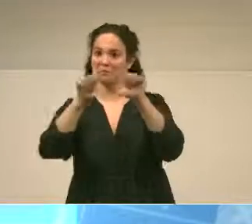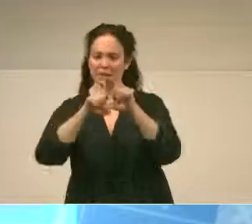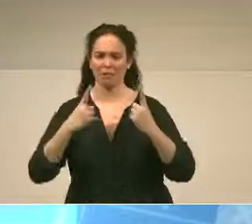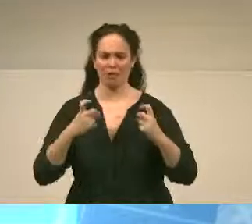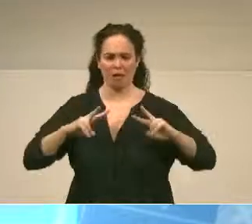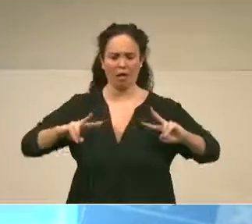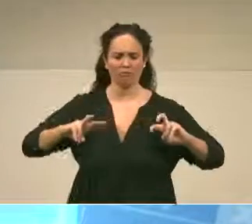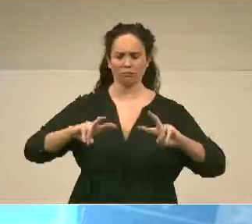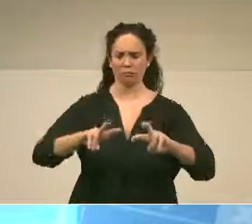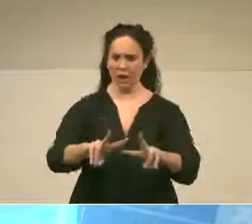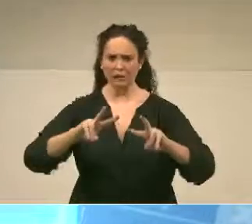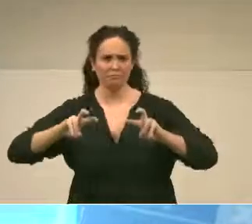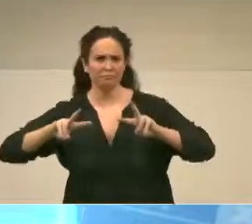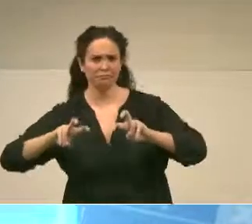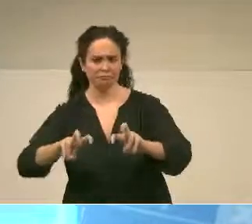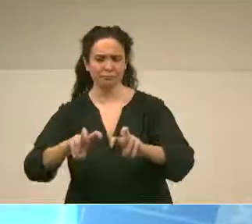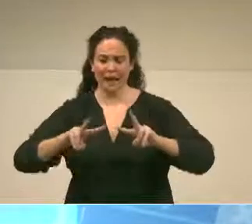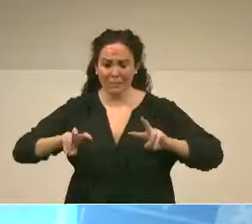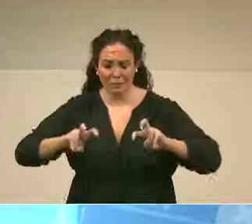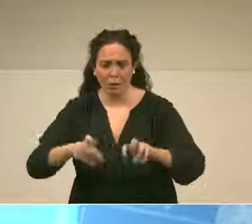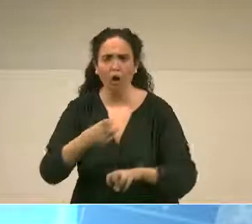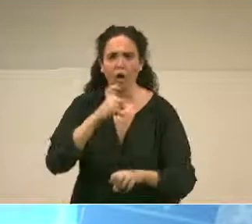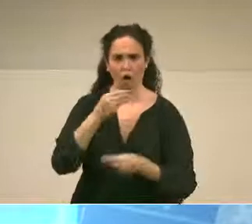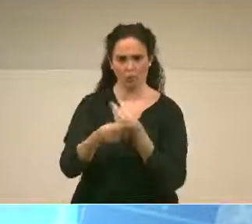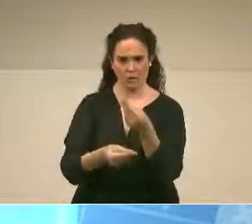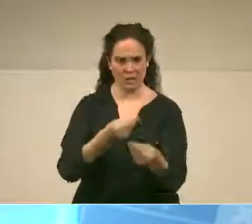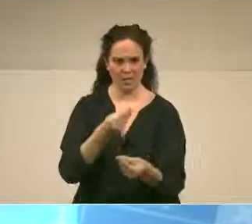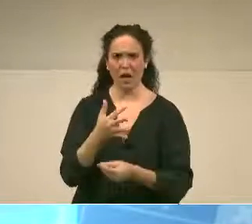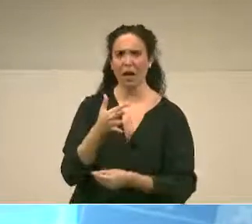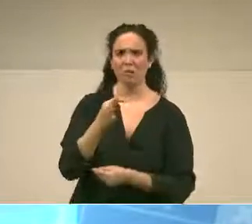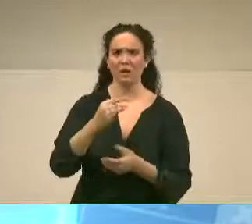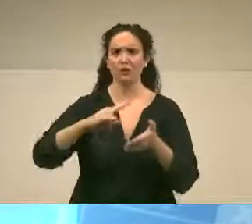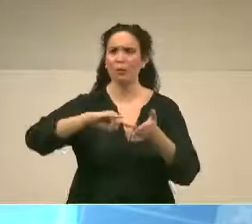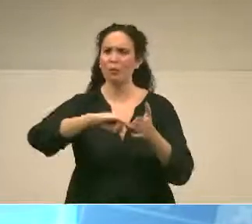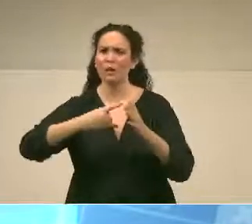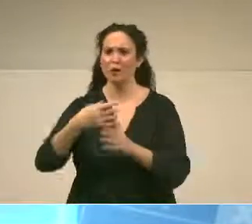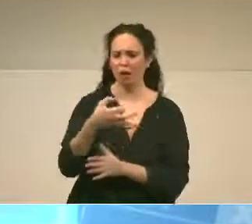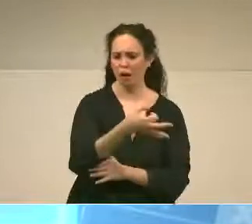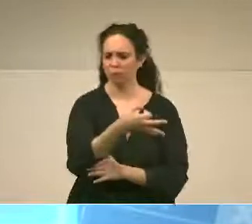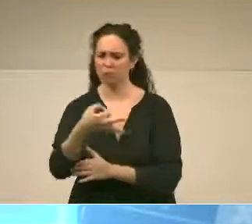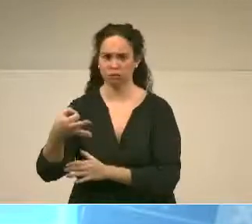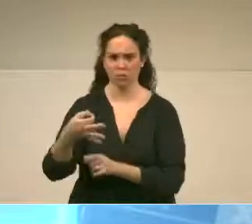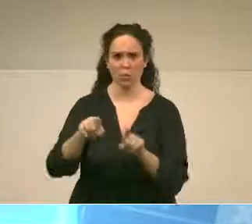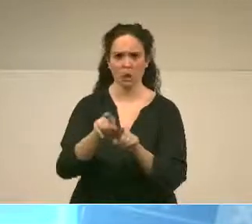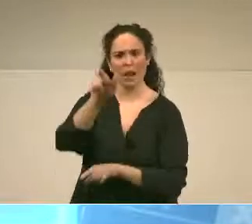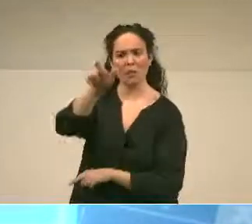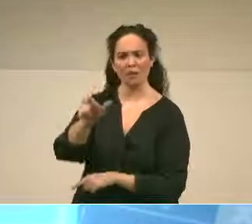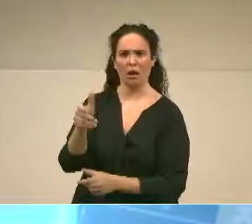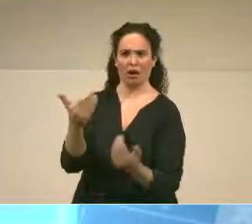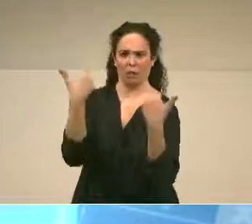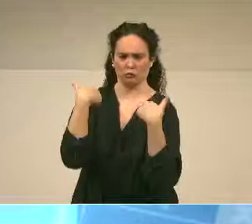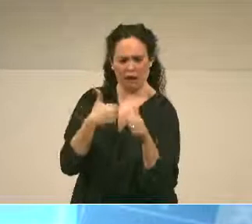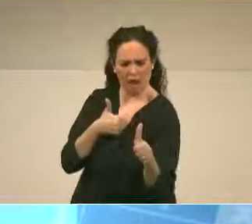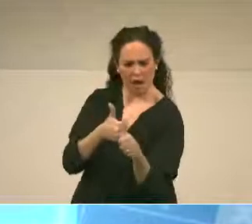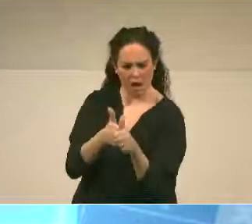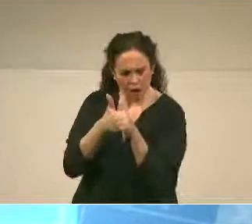badugu, ikerketa nola egiten dan eta metodologia ondo eramango duen norbait bertan egon behar da.